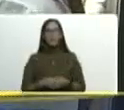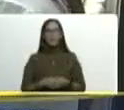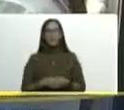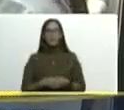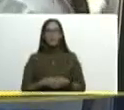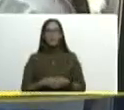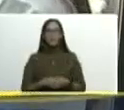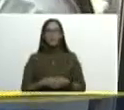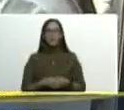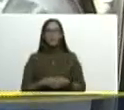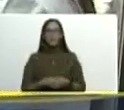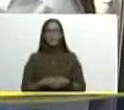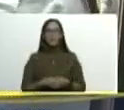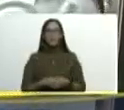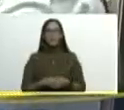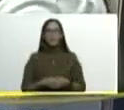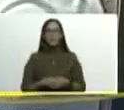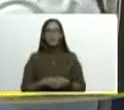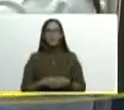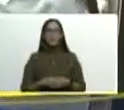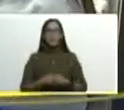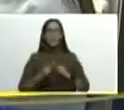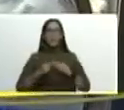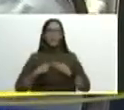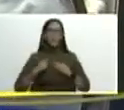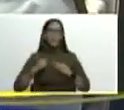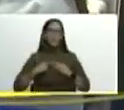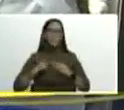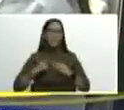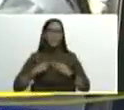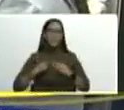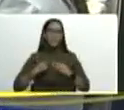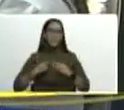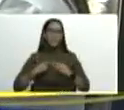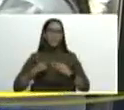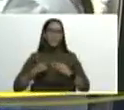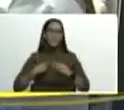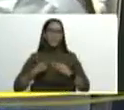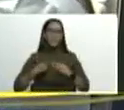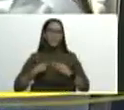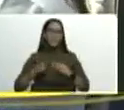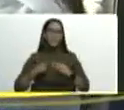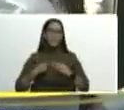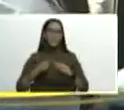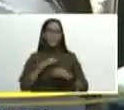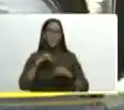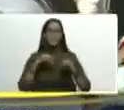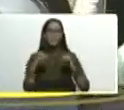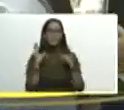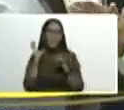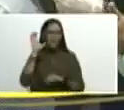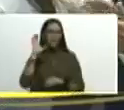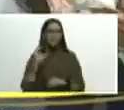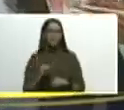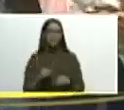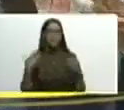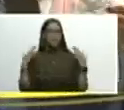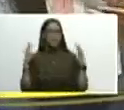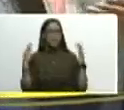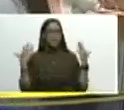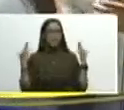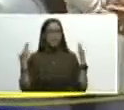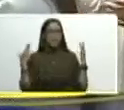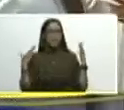solana de cardiología intervencionista. Vamos a colocar pronto marcapasos de nuestro estado. Gracias también, a tenerla. ¿Verdad? Sí, cómo no. Bueno. Sí, cómo